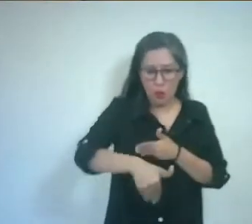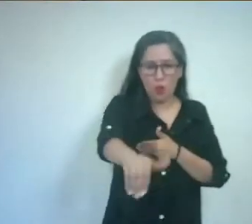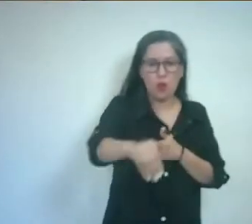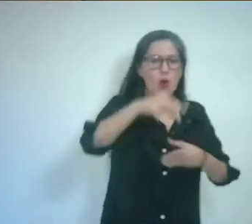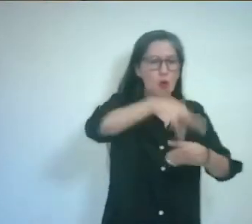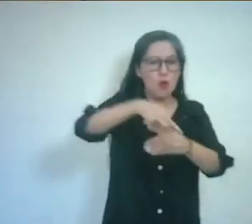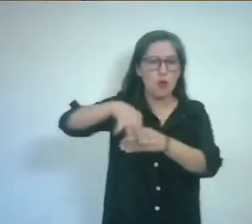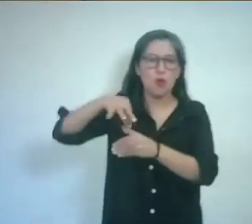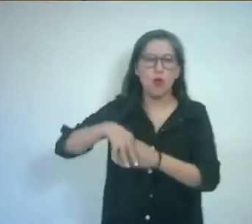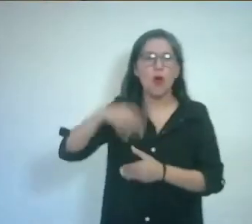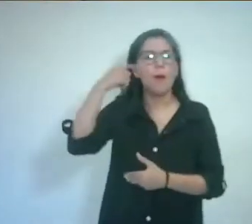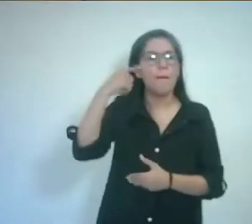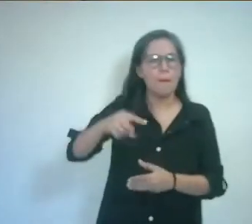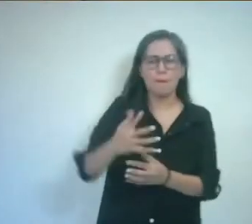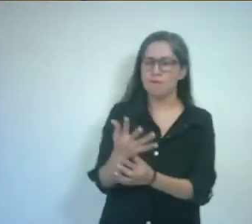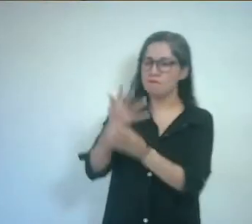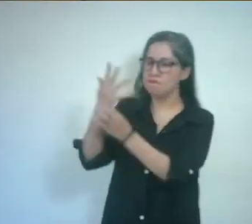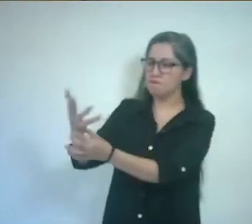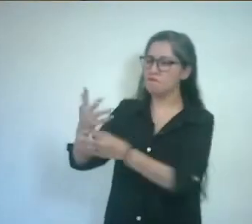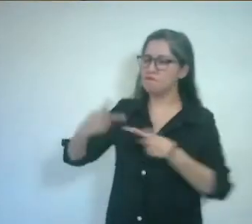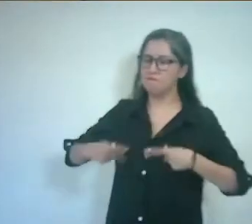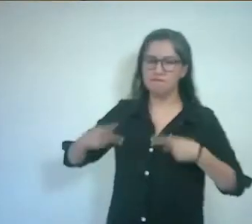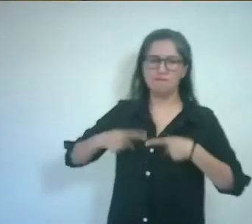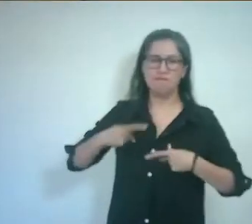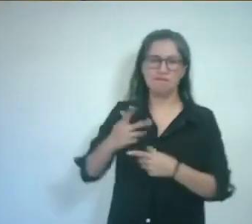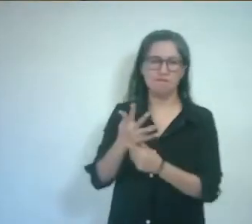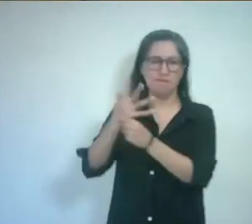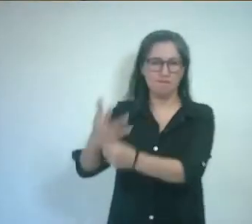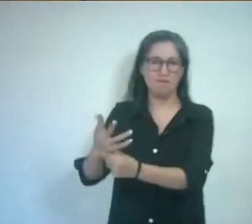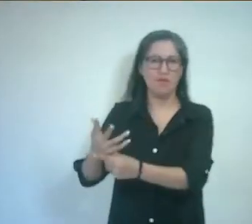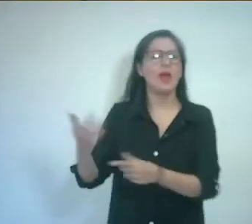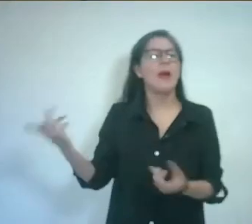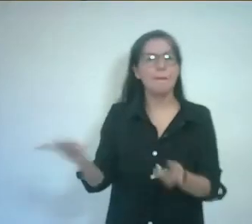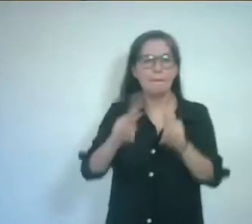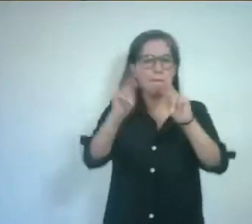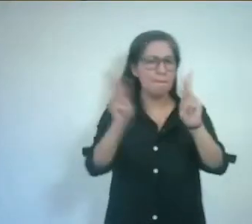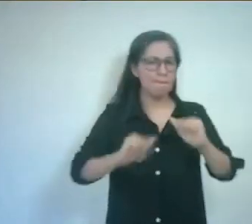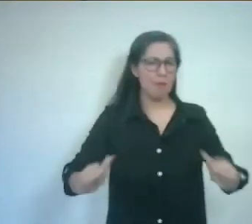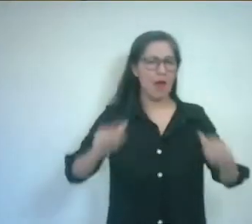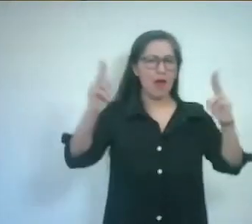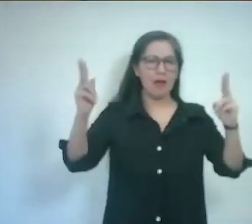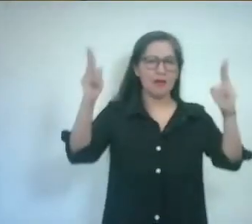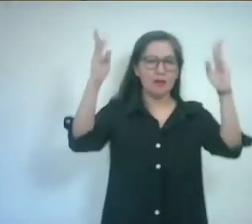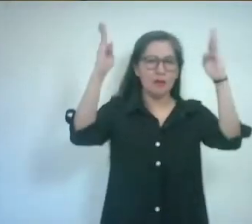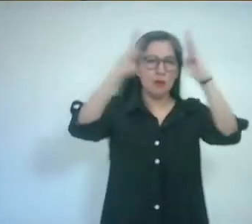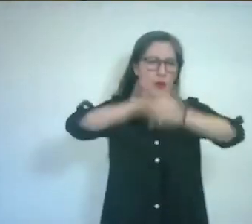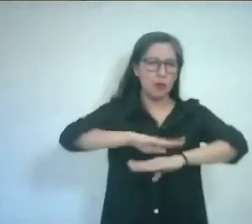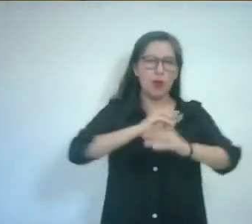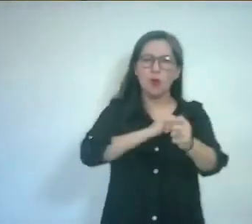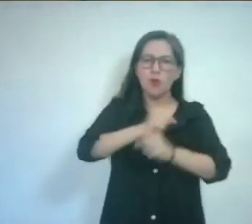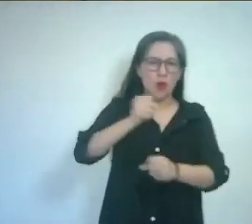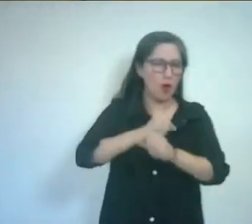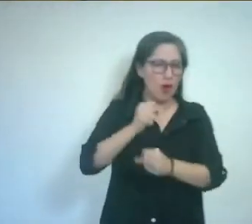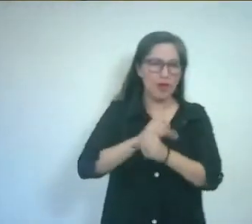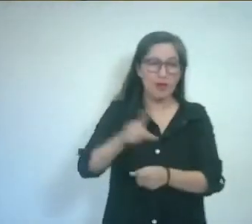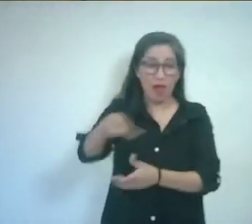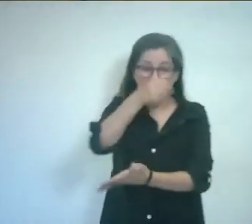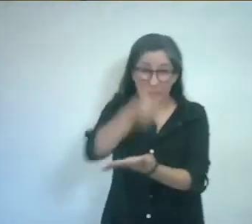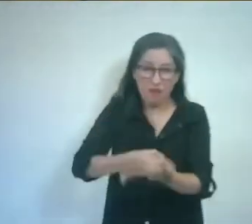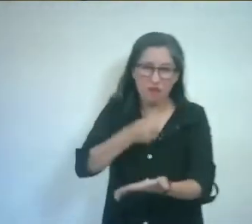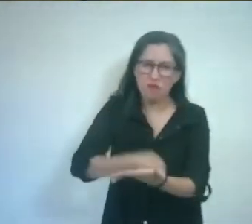se manifieste la voluntad popular en un entorno de paz, libre de violencia, sin coacción y sin